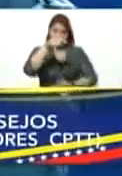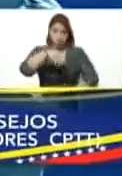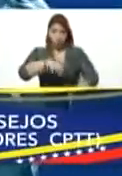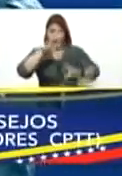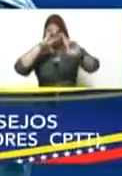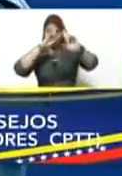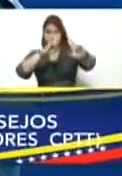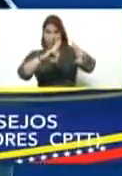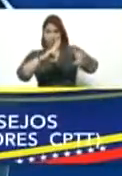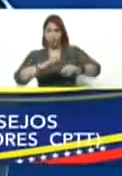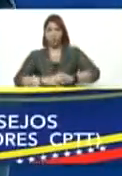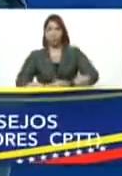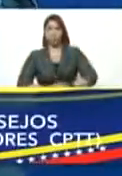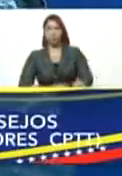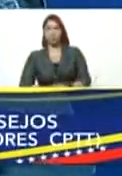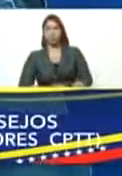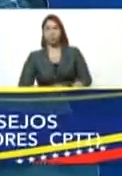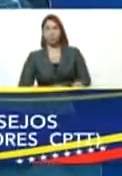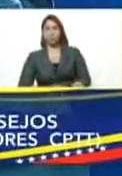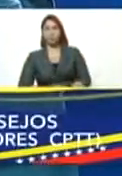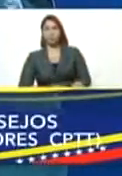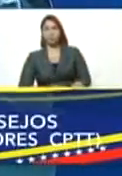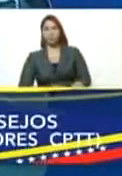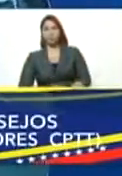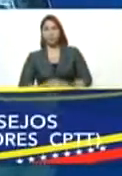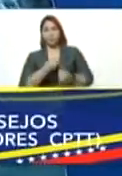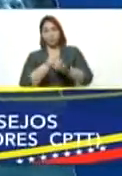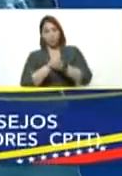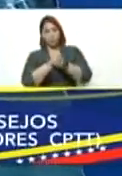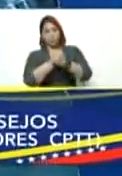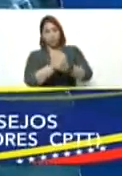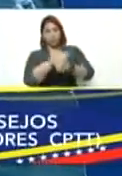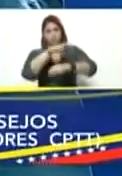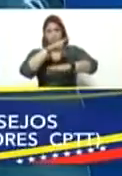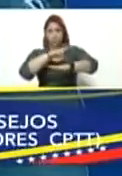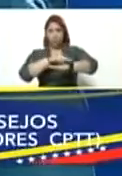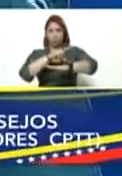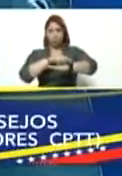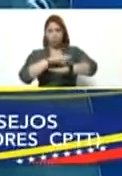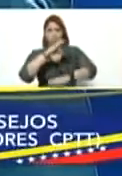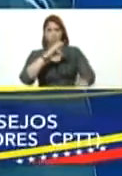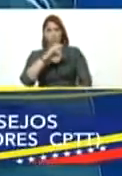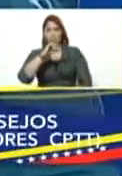respeto, la querida dama, la doctora Cilia Flores.